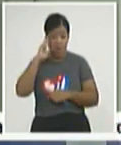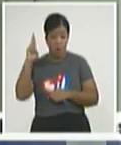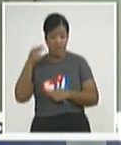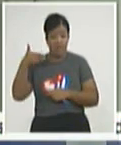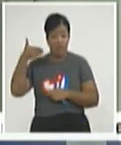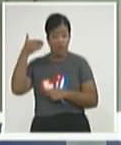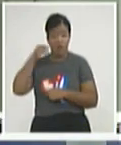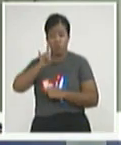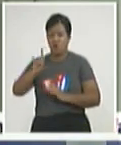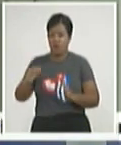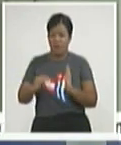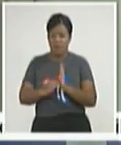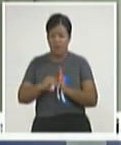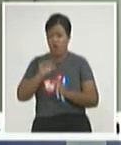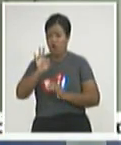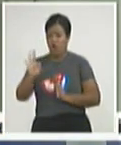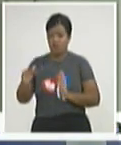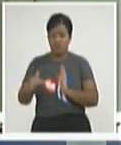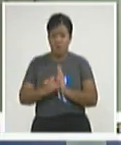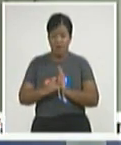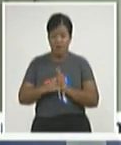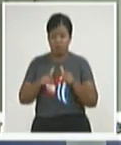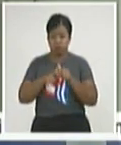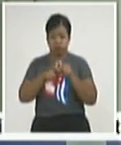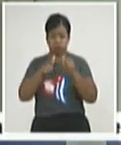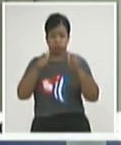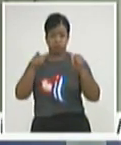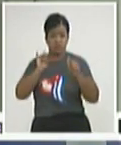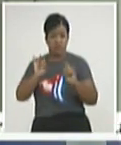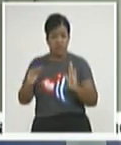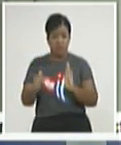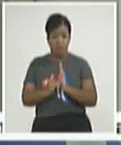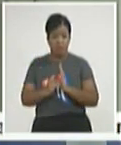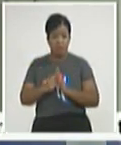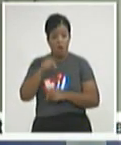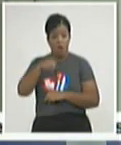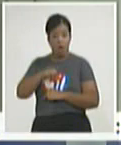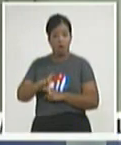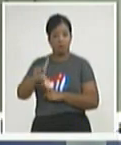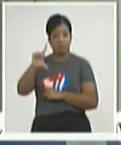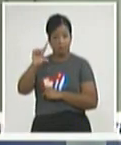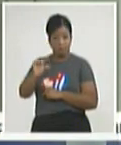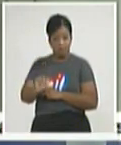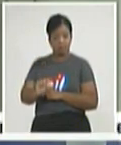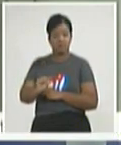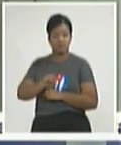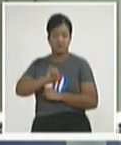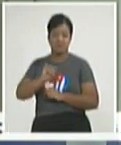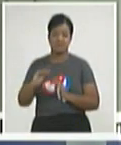algo, 8.000 y tanto, 7.000 y tanto, y hoy con una cifra de